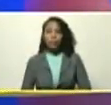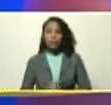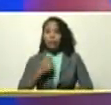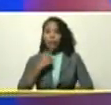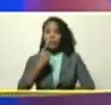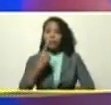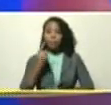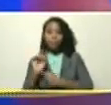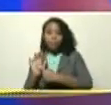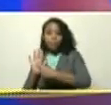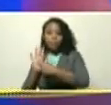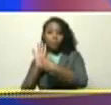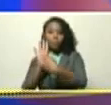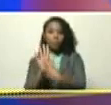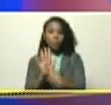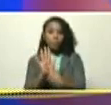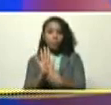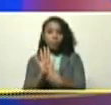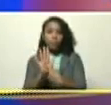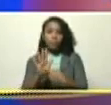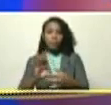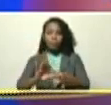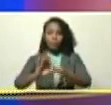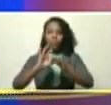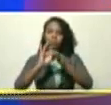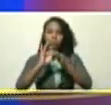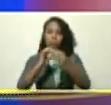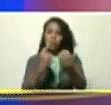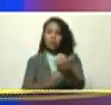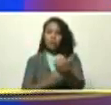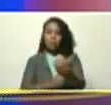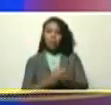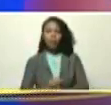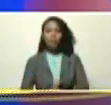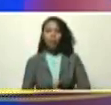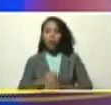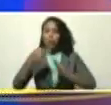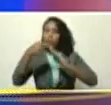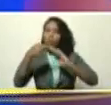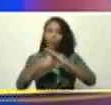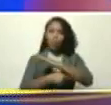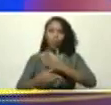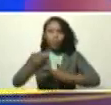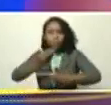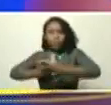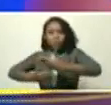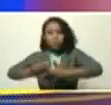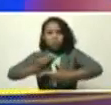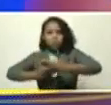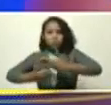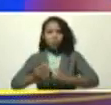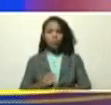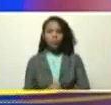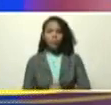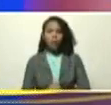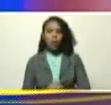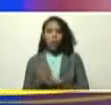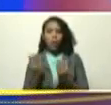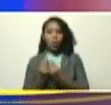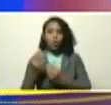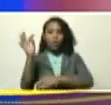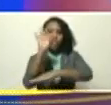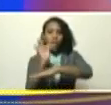signo de hermandad y de una profunda cooperación con la Federación de